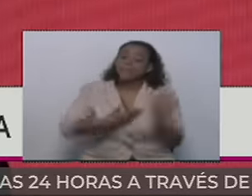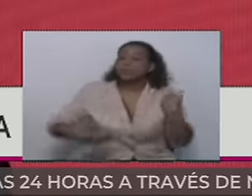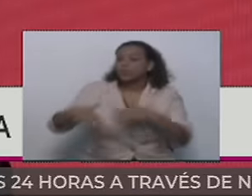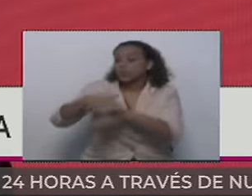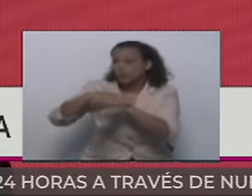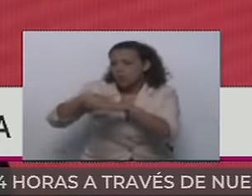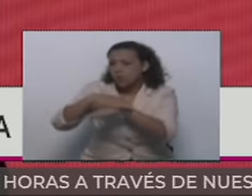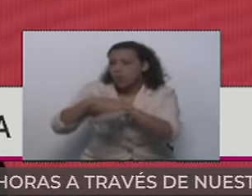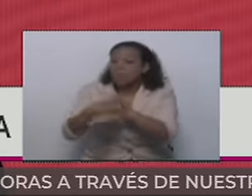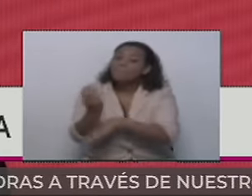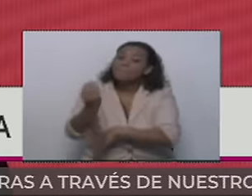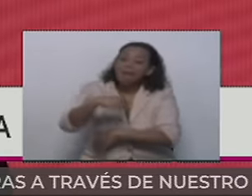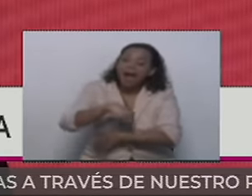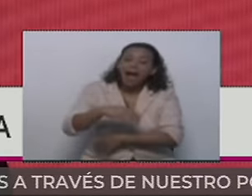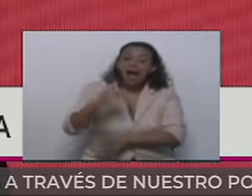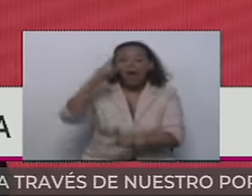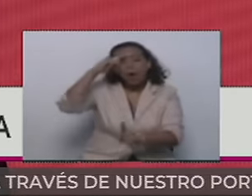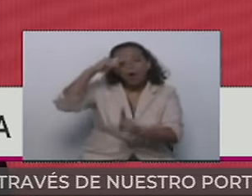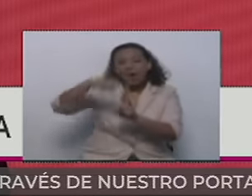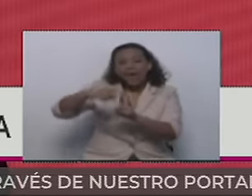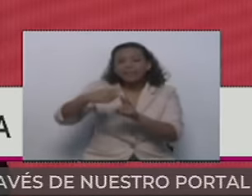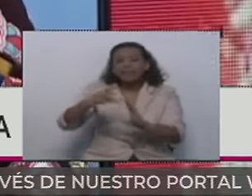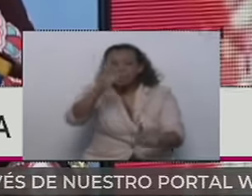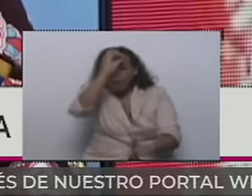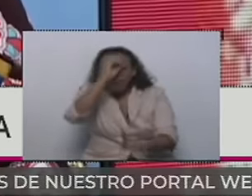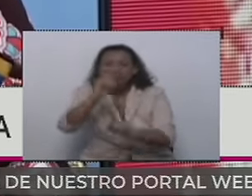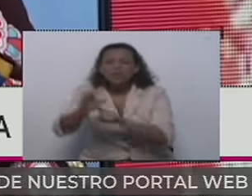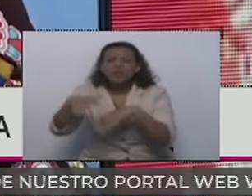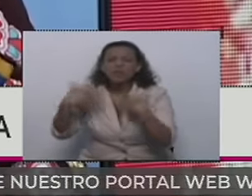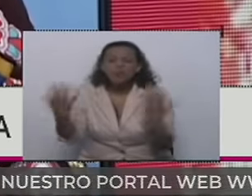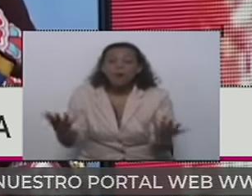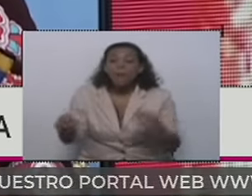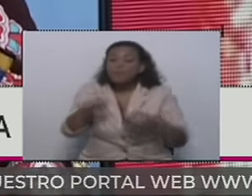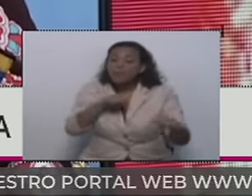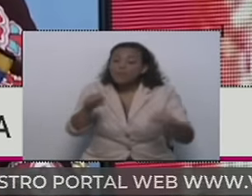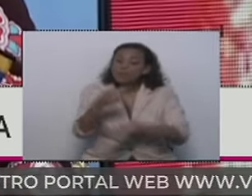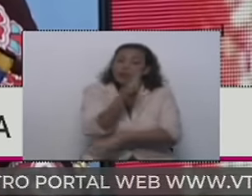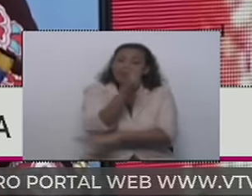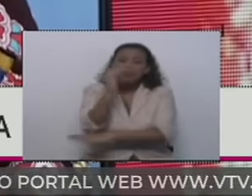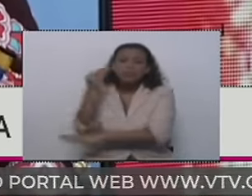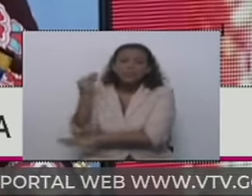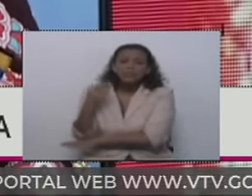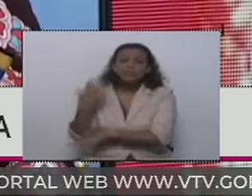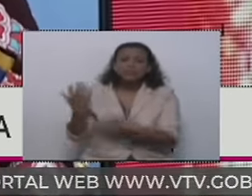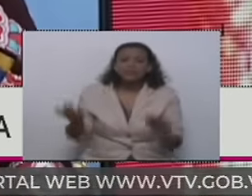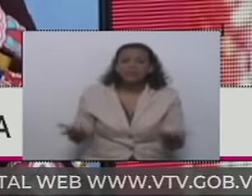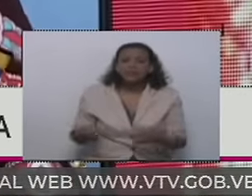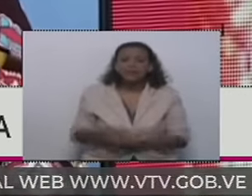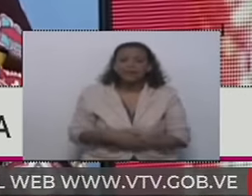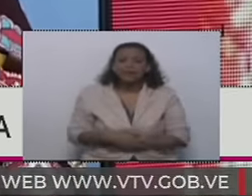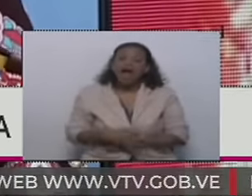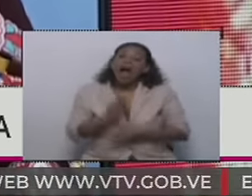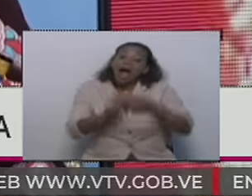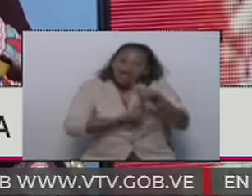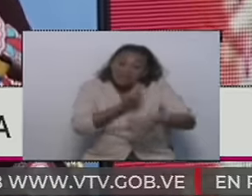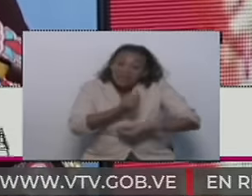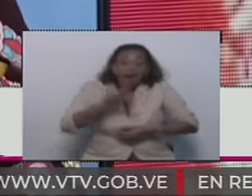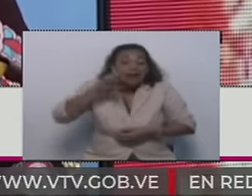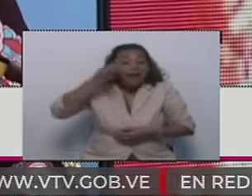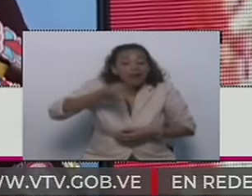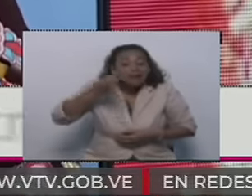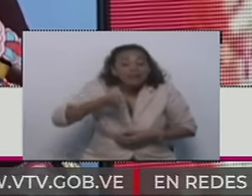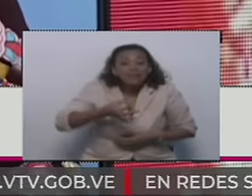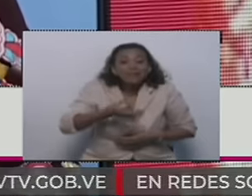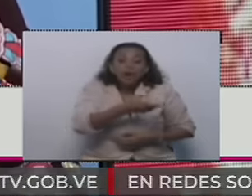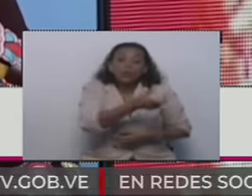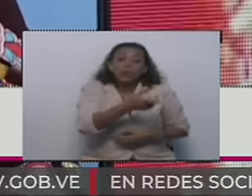yo quería decirle además que el gran objetivo, la gran misión de este movimiento es hacer realidad que